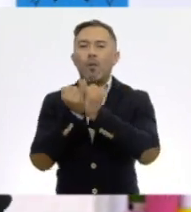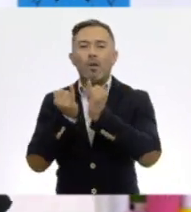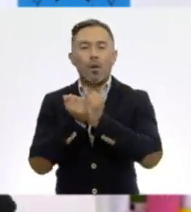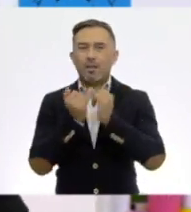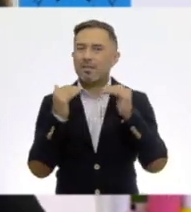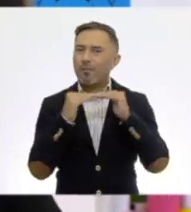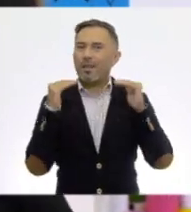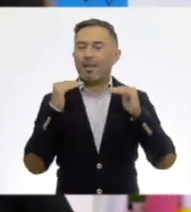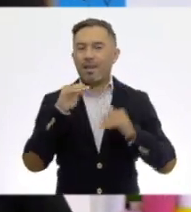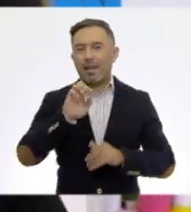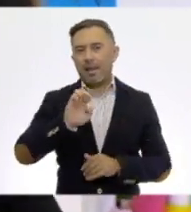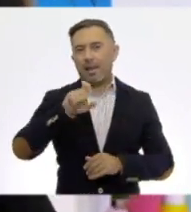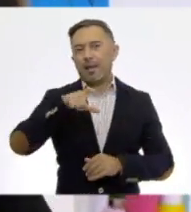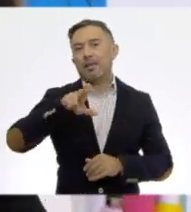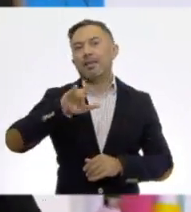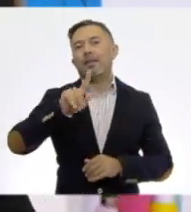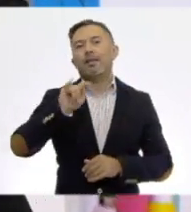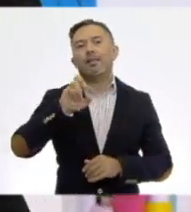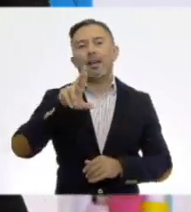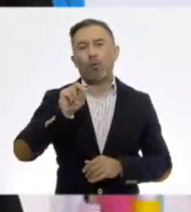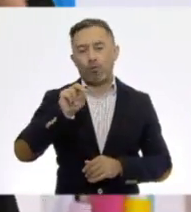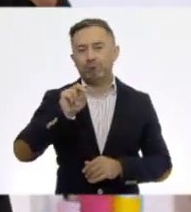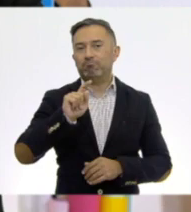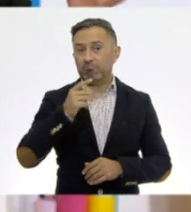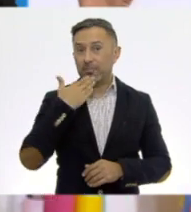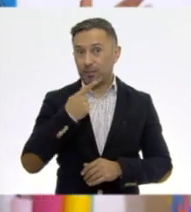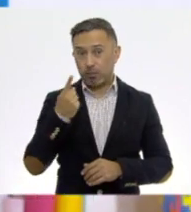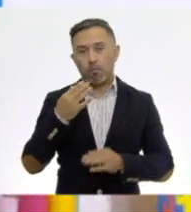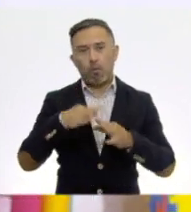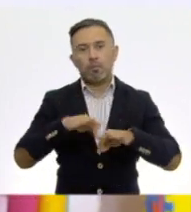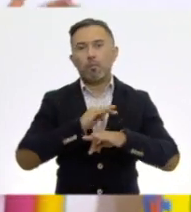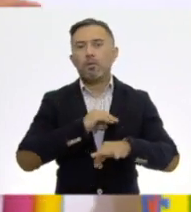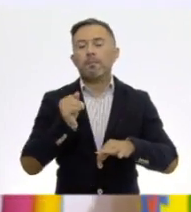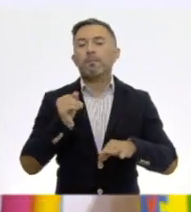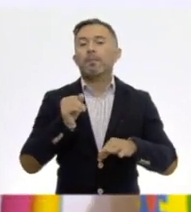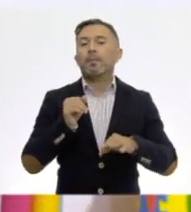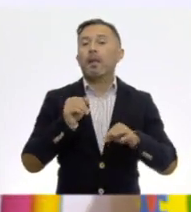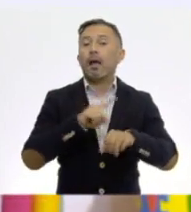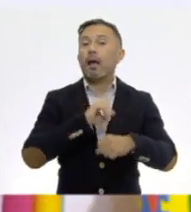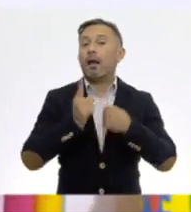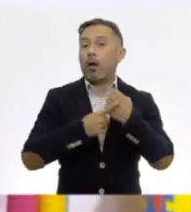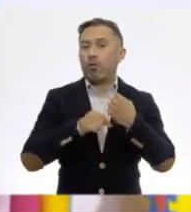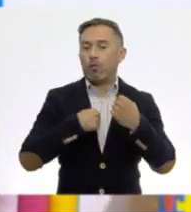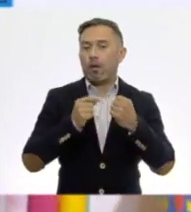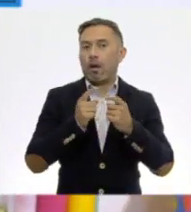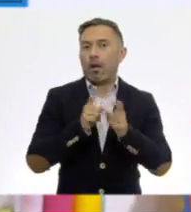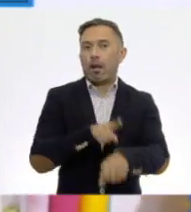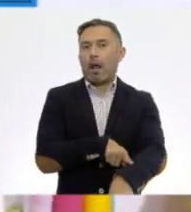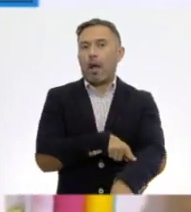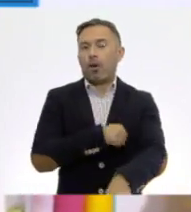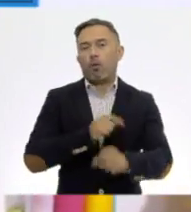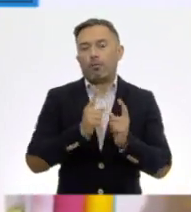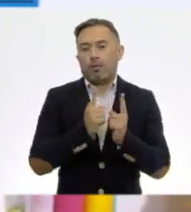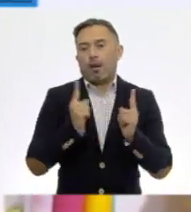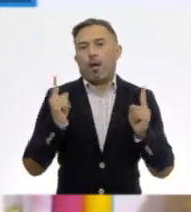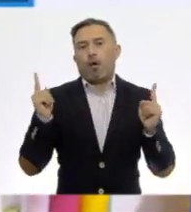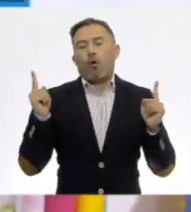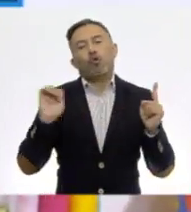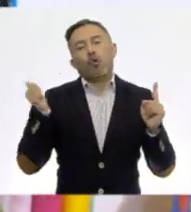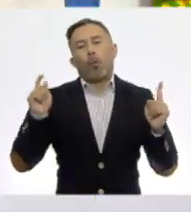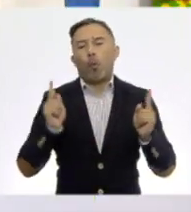las niñas y los niños identifiquen cuando decimos aristas largas o aristas cortas, bueno, tal vez... O aristas